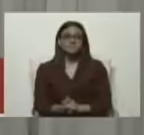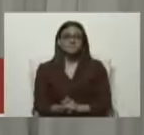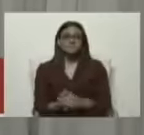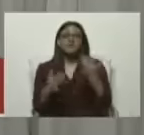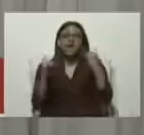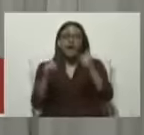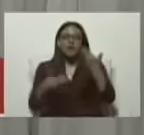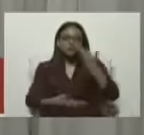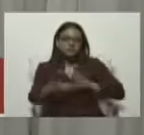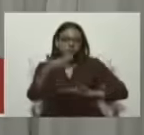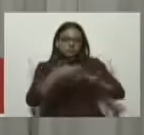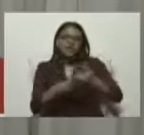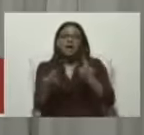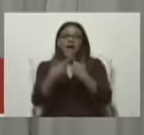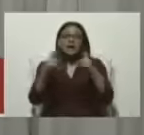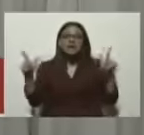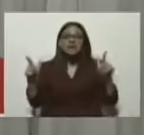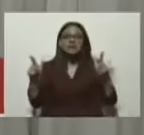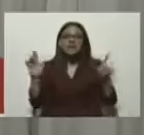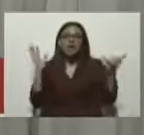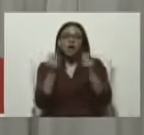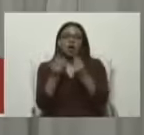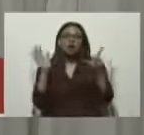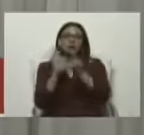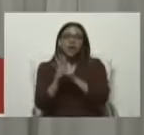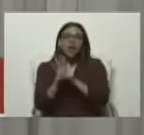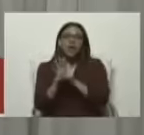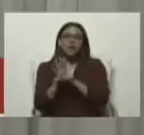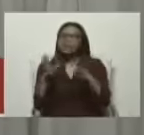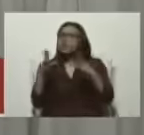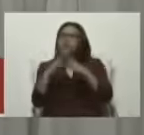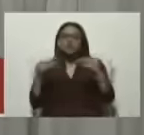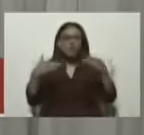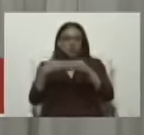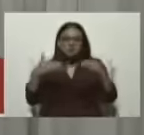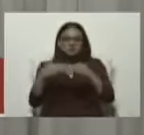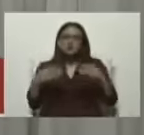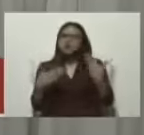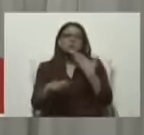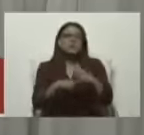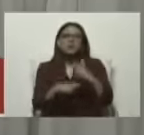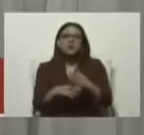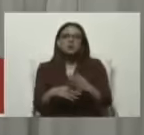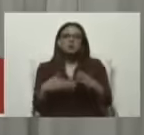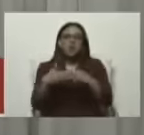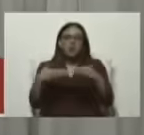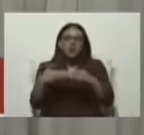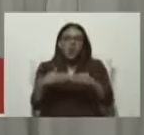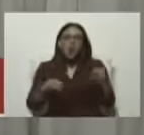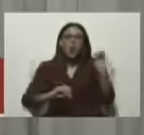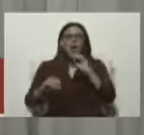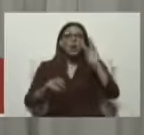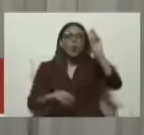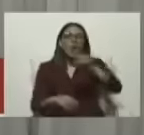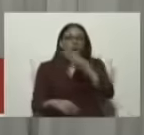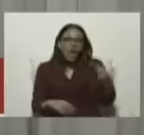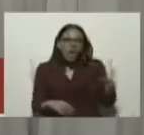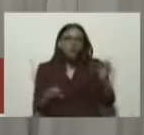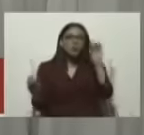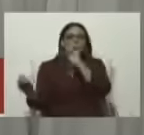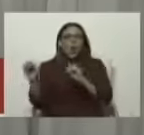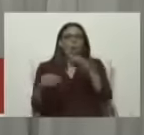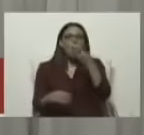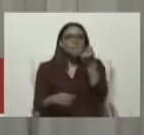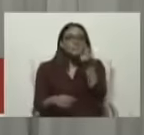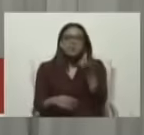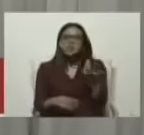circula libremente, legalmente, todo tipo de divisas extranjeras. Cualquiera de ustedes que